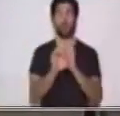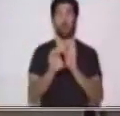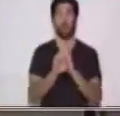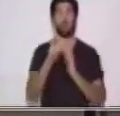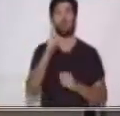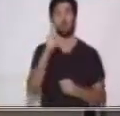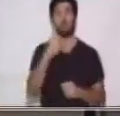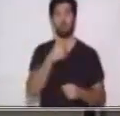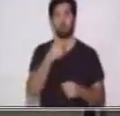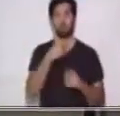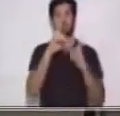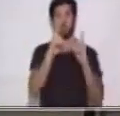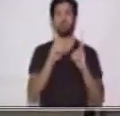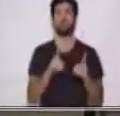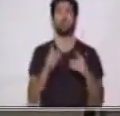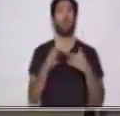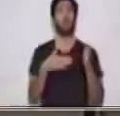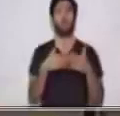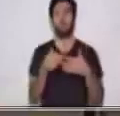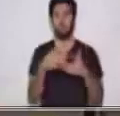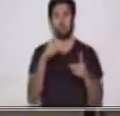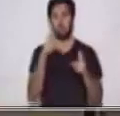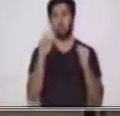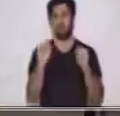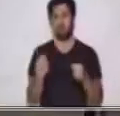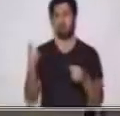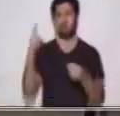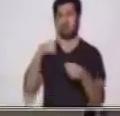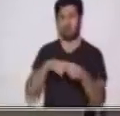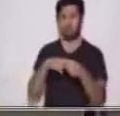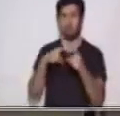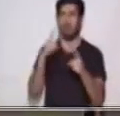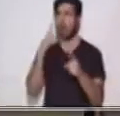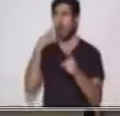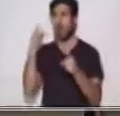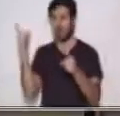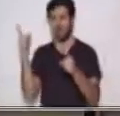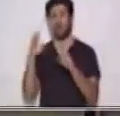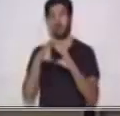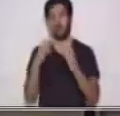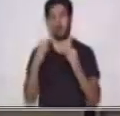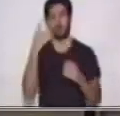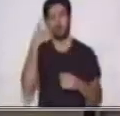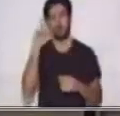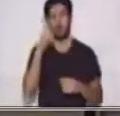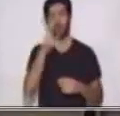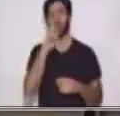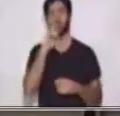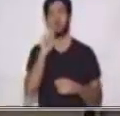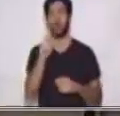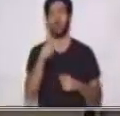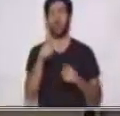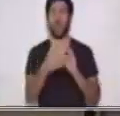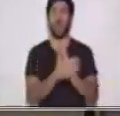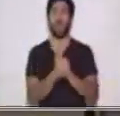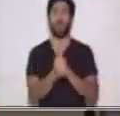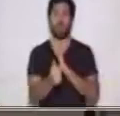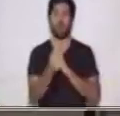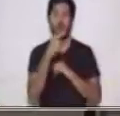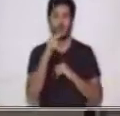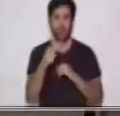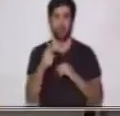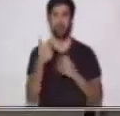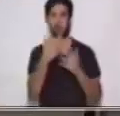con discapacidad, este tema les ayudará a ejercitar habilidades y destrezas como la atención, la memoria y la